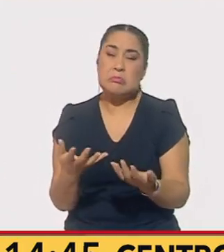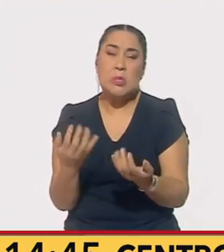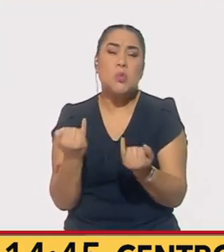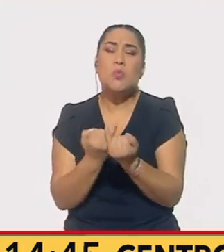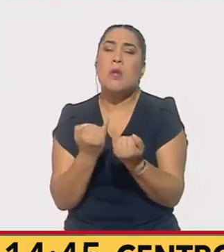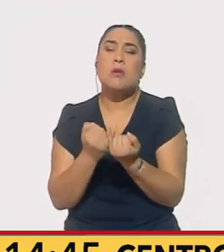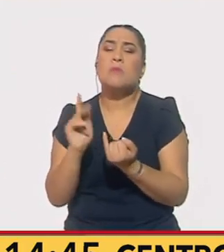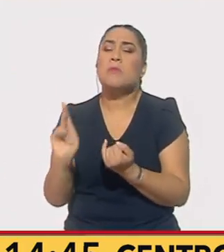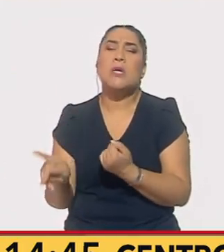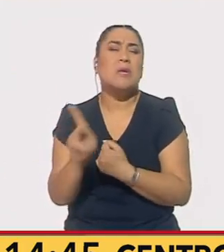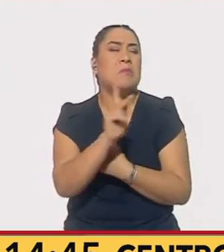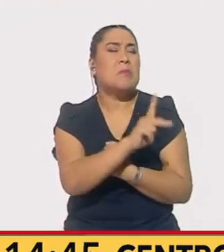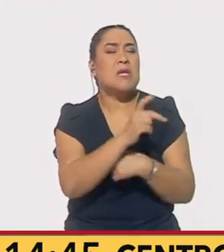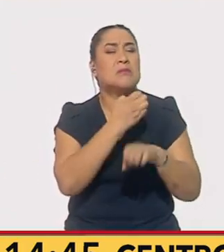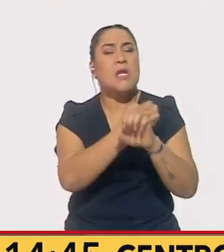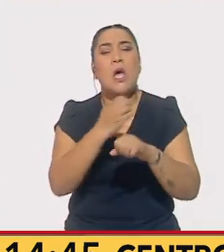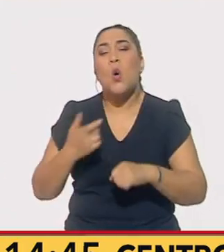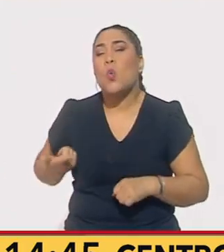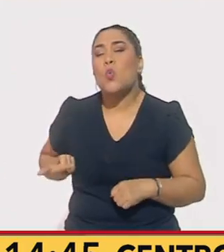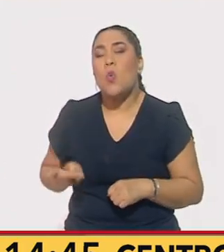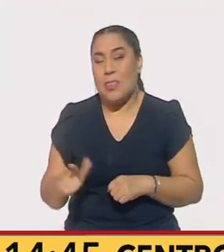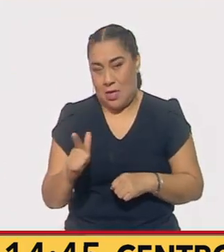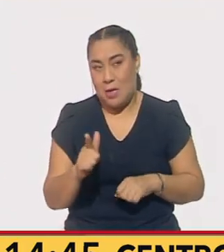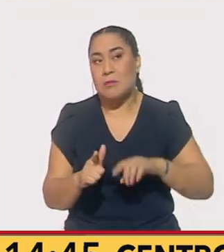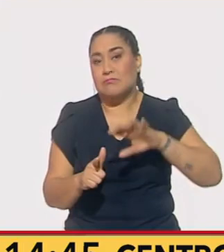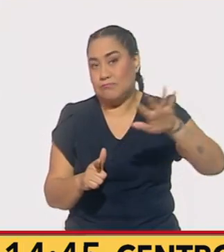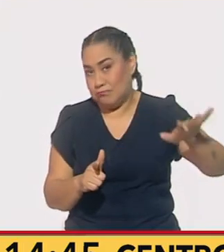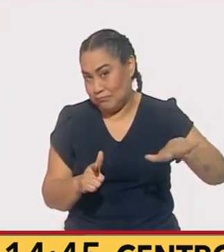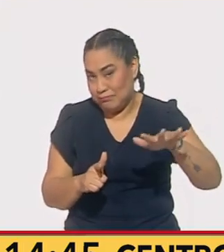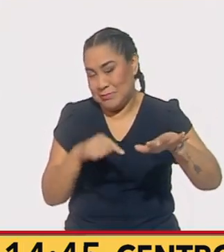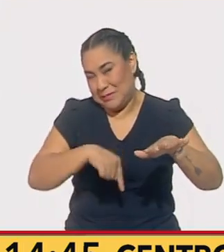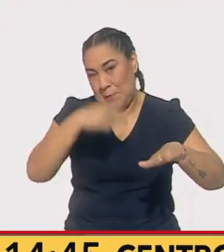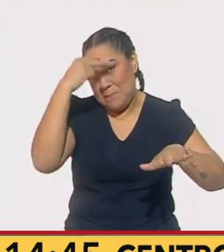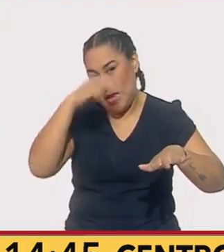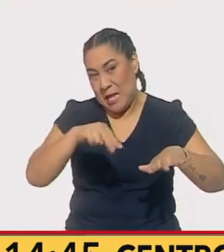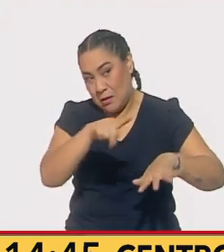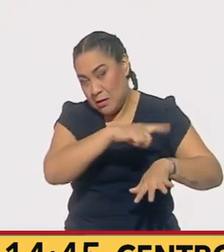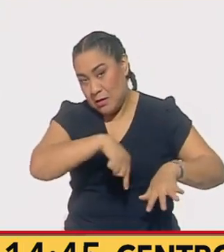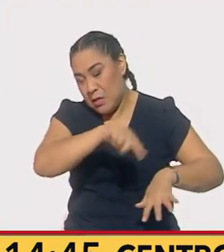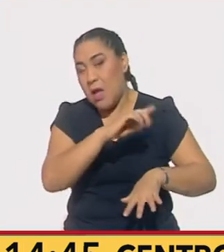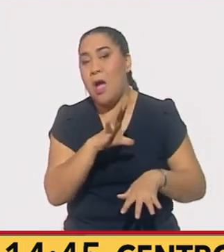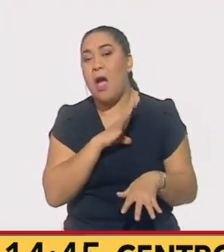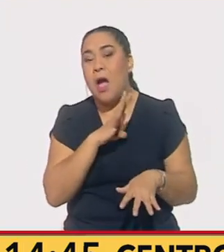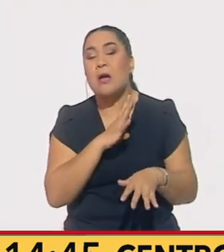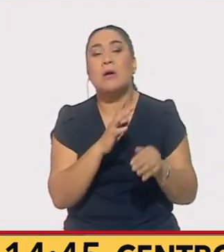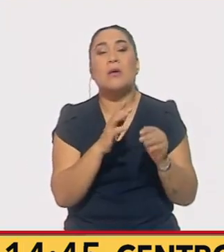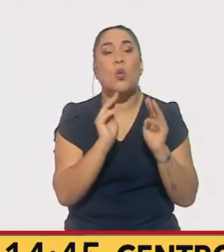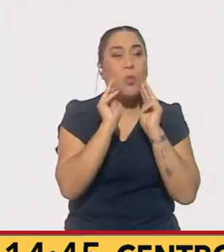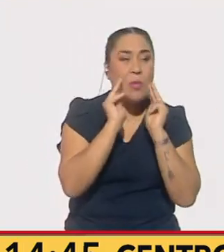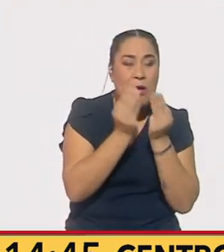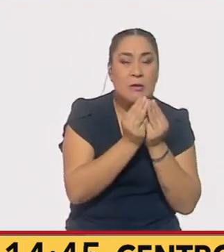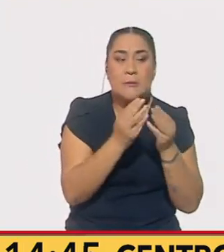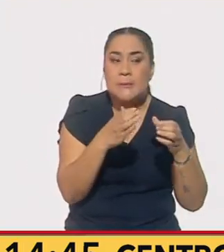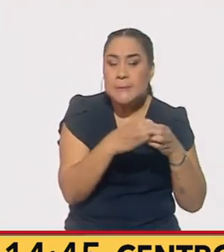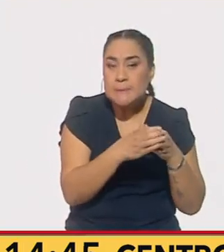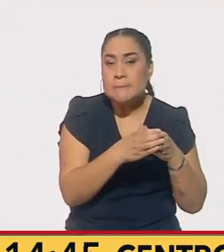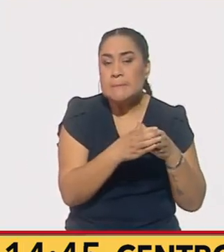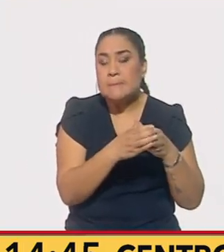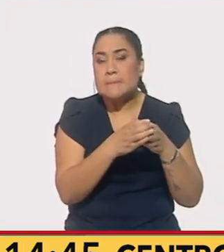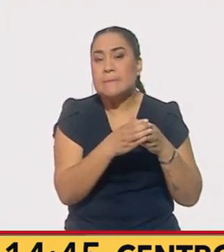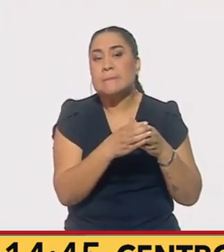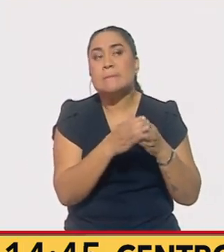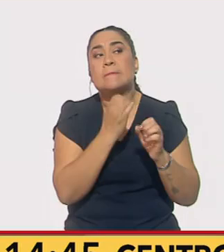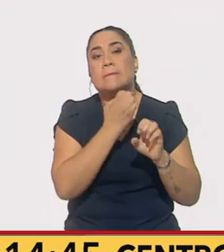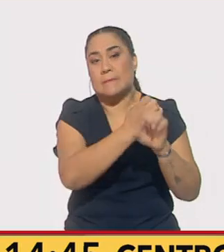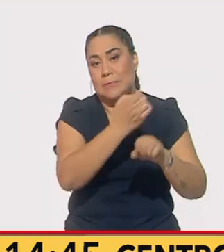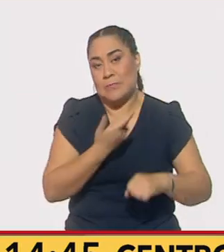al estado de Guanajuato, donde hemos visto en el caso mexicano a este tipo de organizaciones que allí operan.